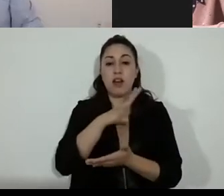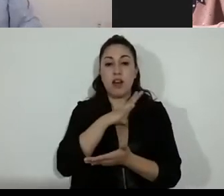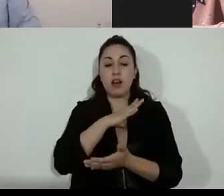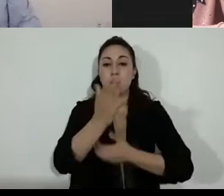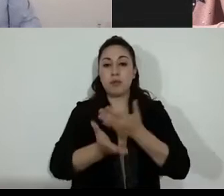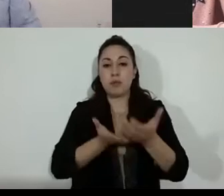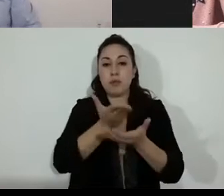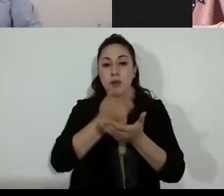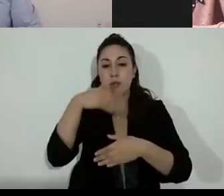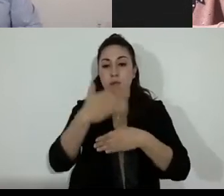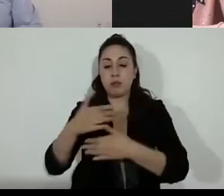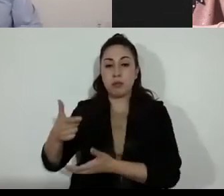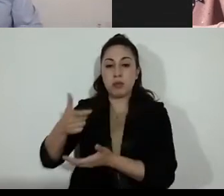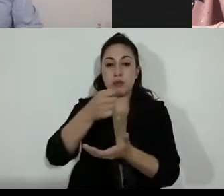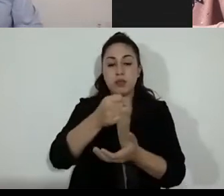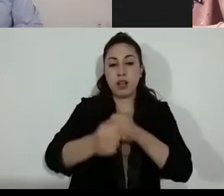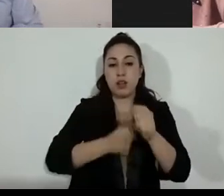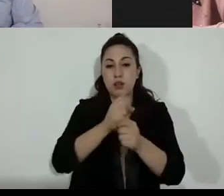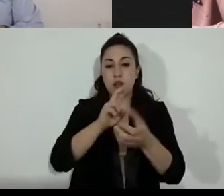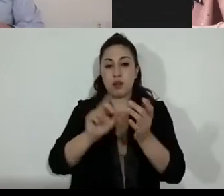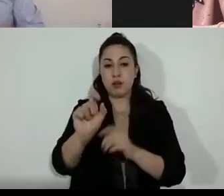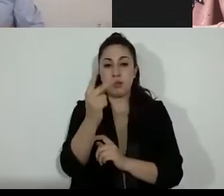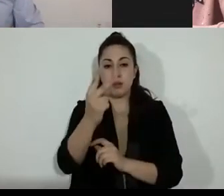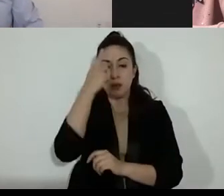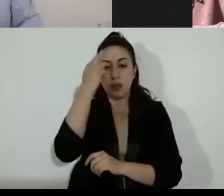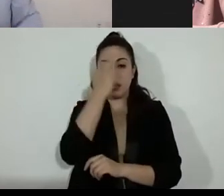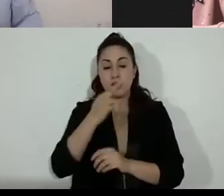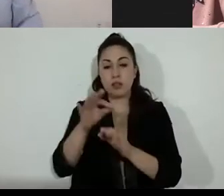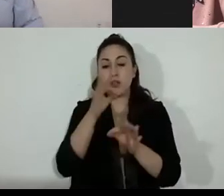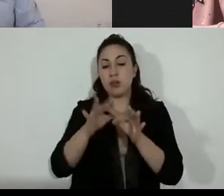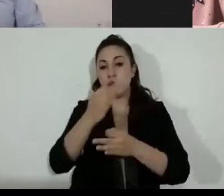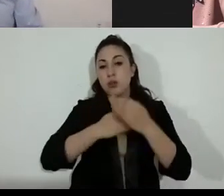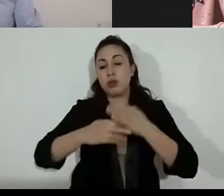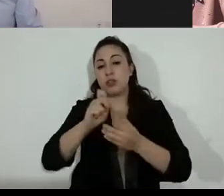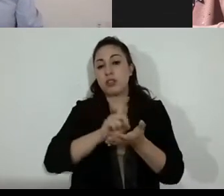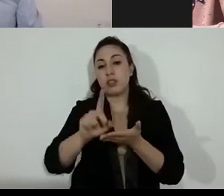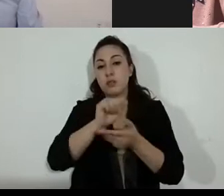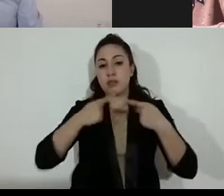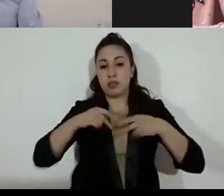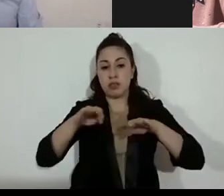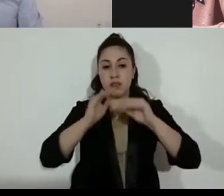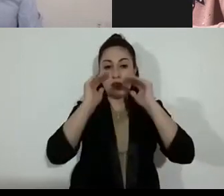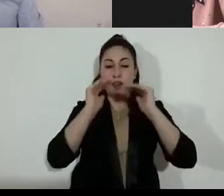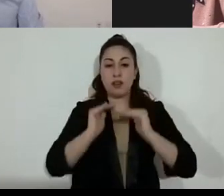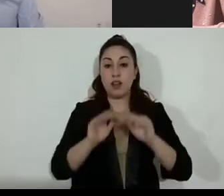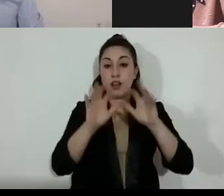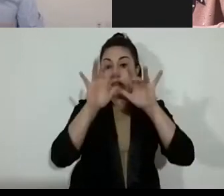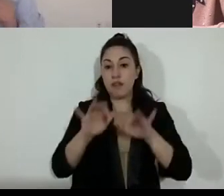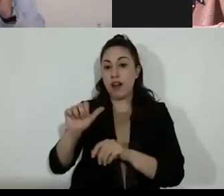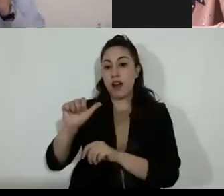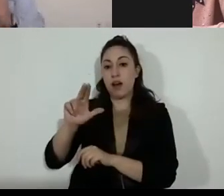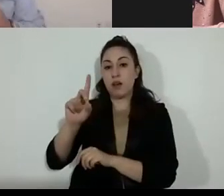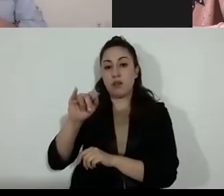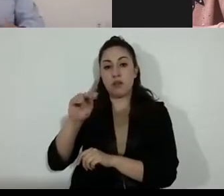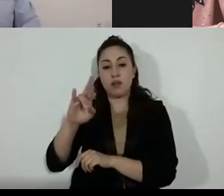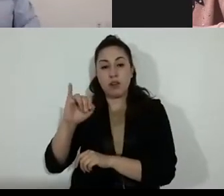del presupuesto 2022 para revisión de condiciones generales de trabajo. Oficio de la Auditoría Superior de la Ciudad de México,